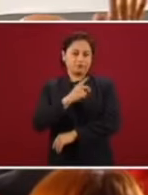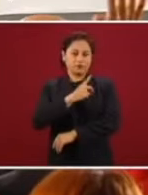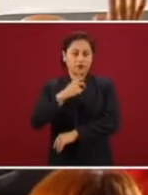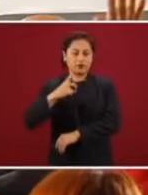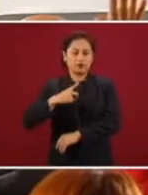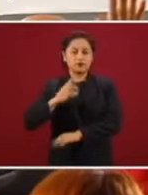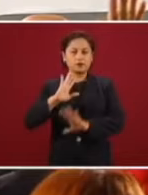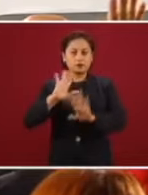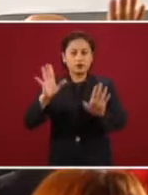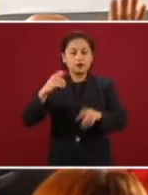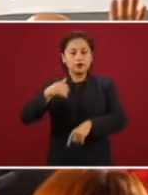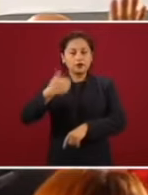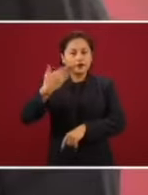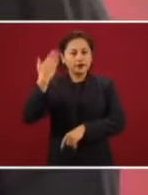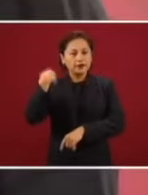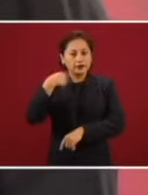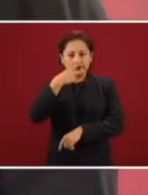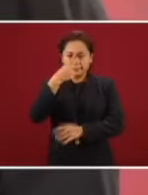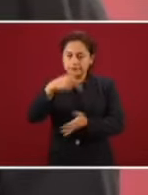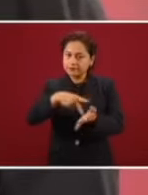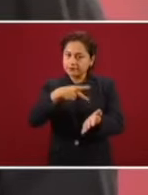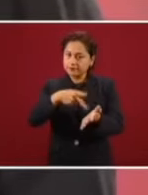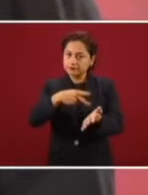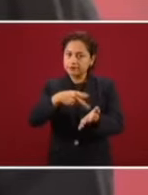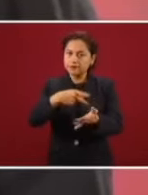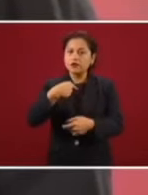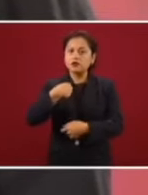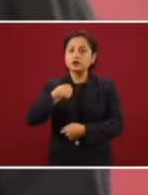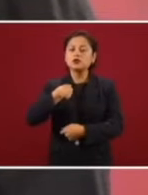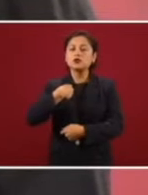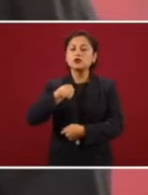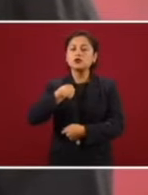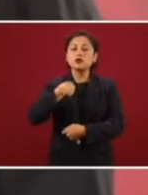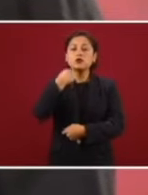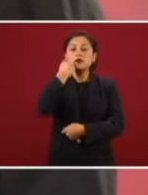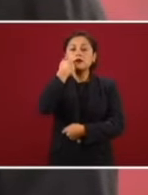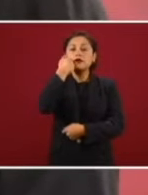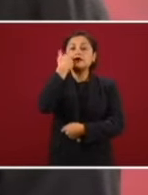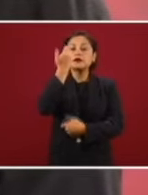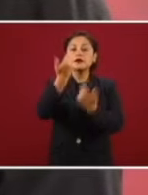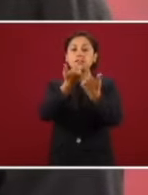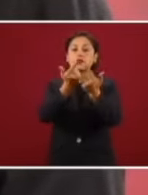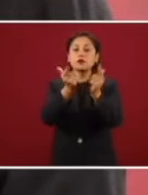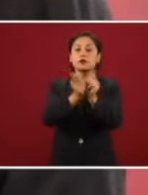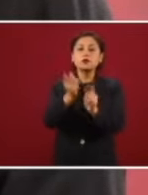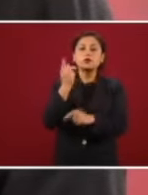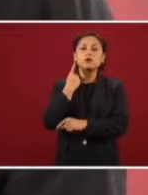deseo a todos los partidos que resuelvan sus